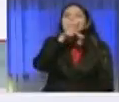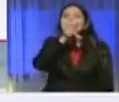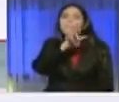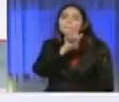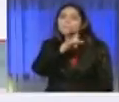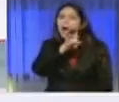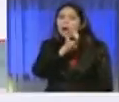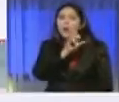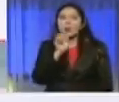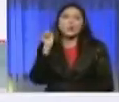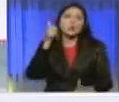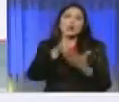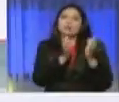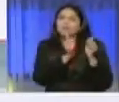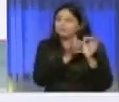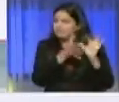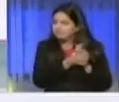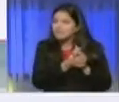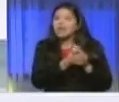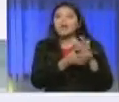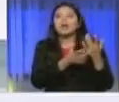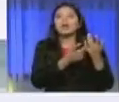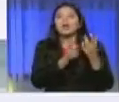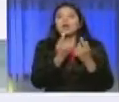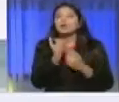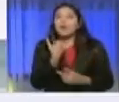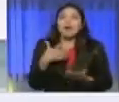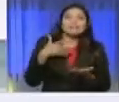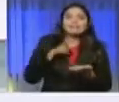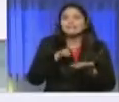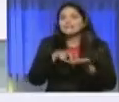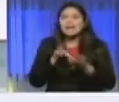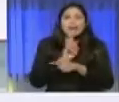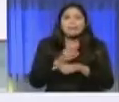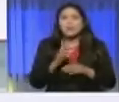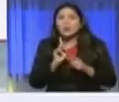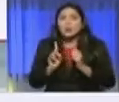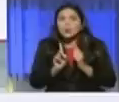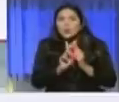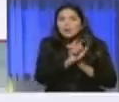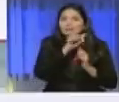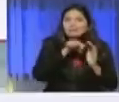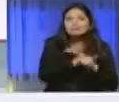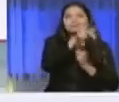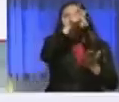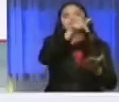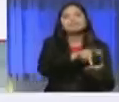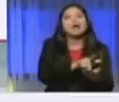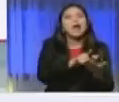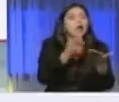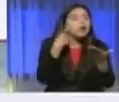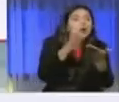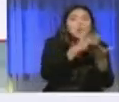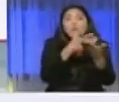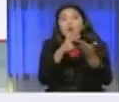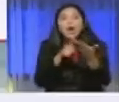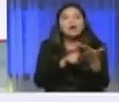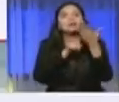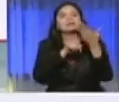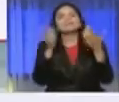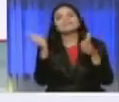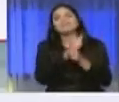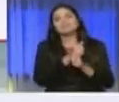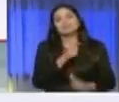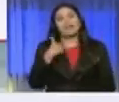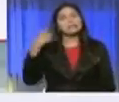de toda la vida, llegaba yo emocionado y apuradito, pues, a la biblioteca a buscar ese libro. Siempre lo